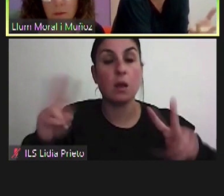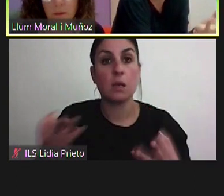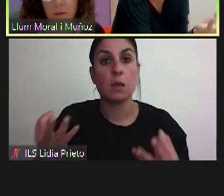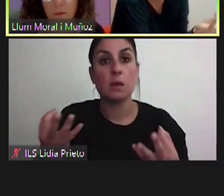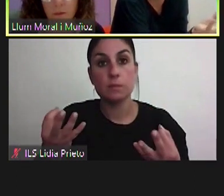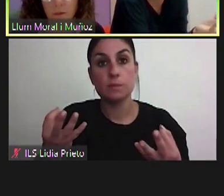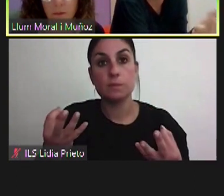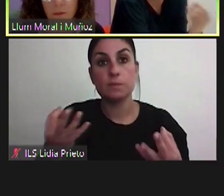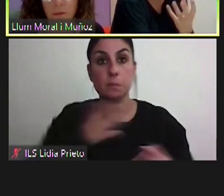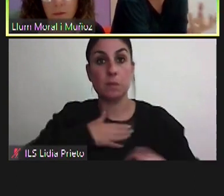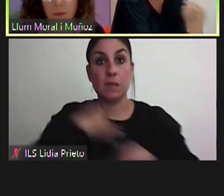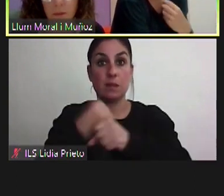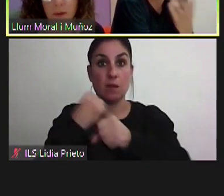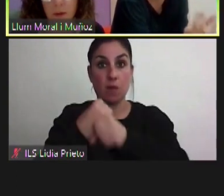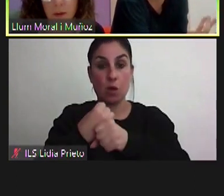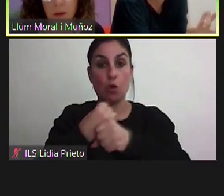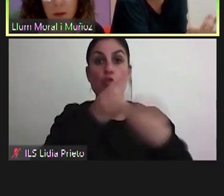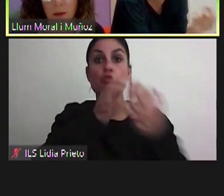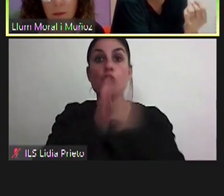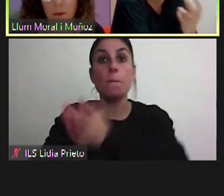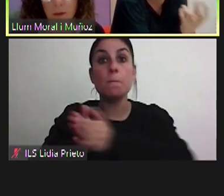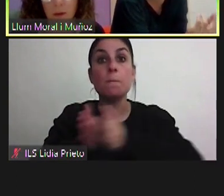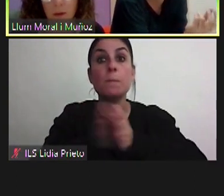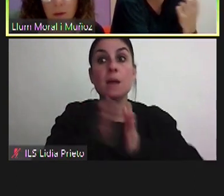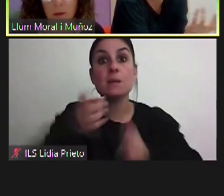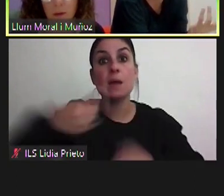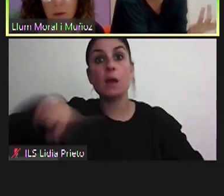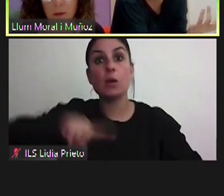de nuestro trabajo sea una persona con problemas de salud mental y que tenga una necesidad de apoyo